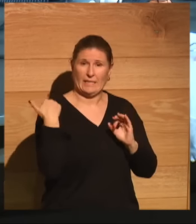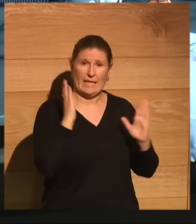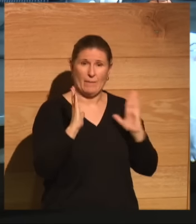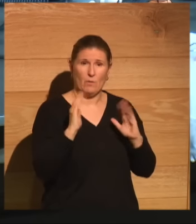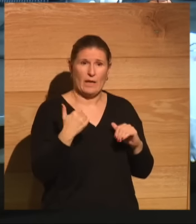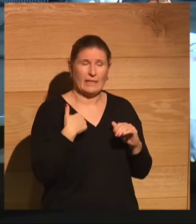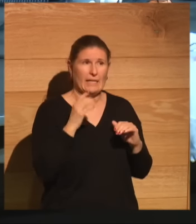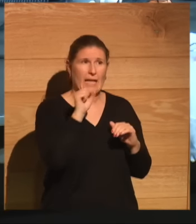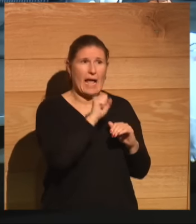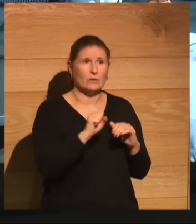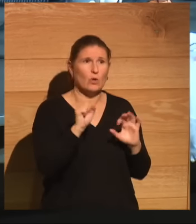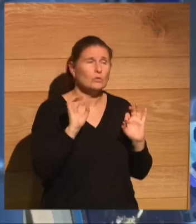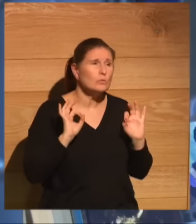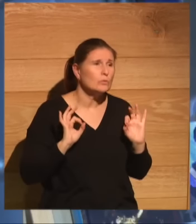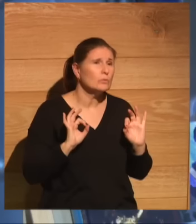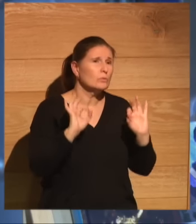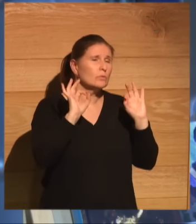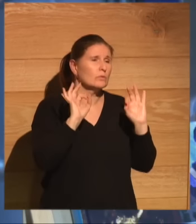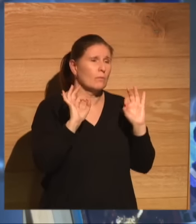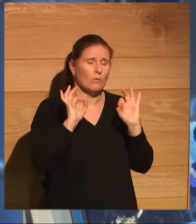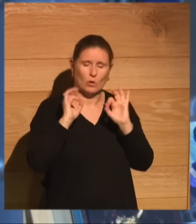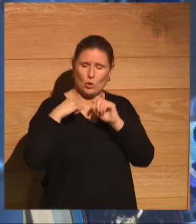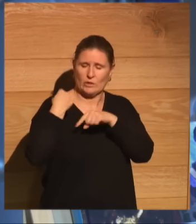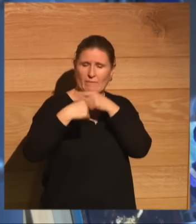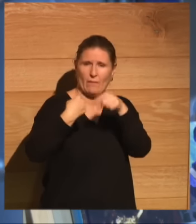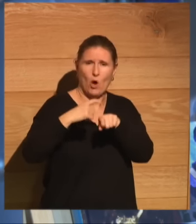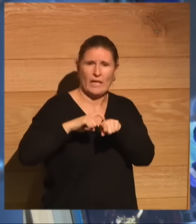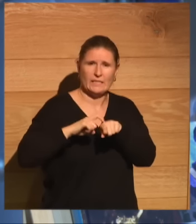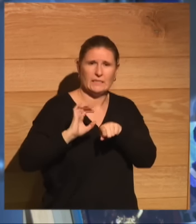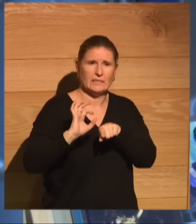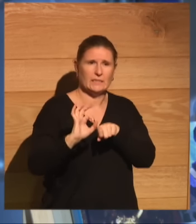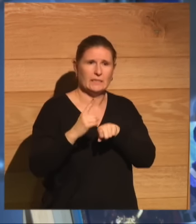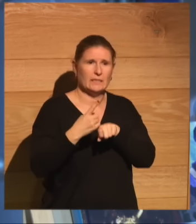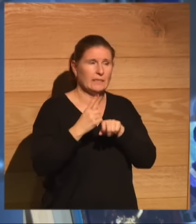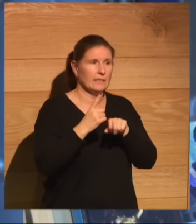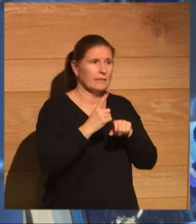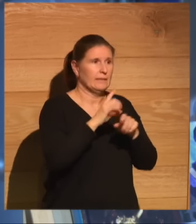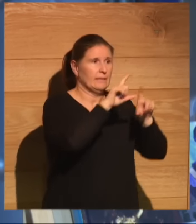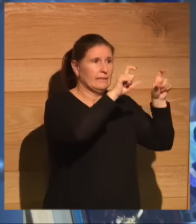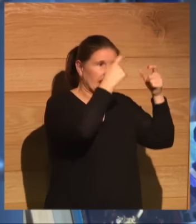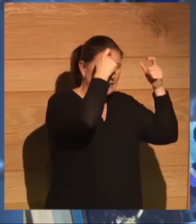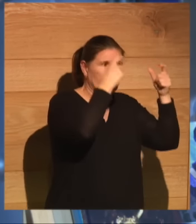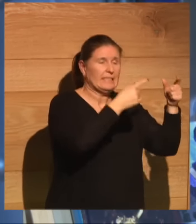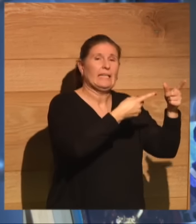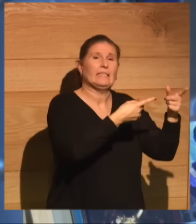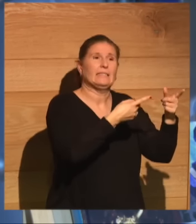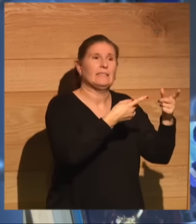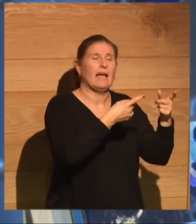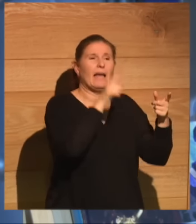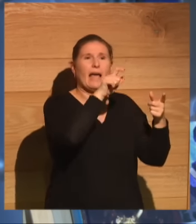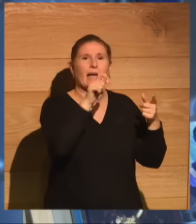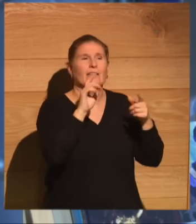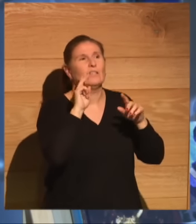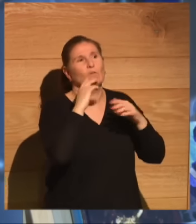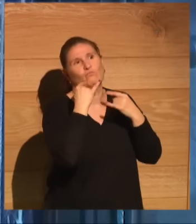años particularmente conservadores y en que la división Disney había perdido el favor del público. ¿Te